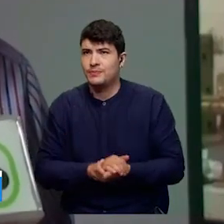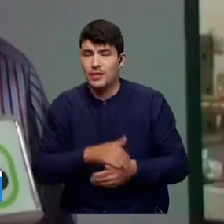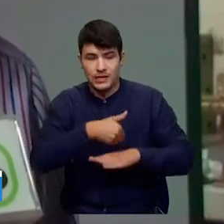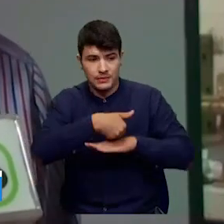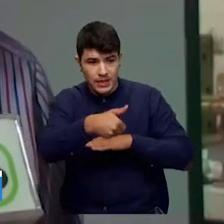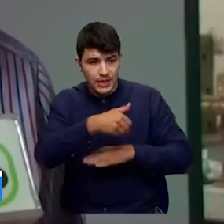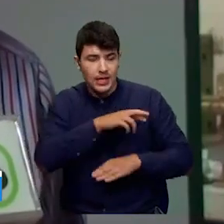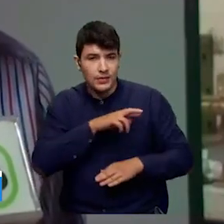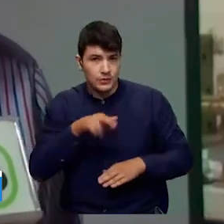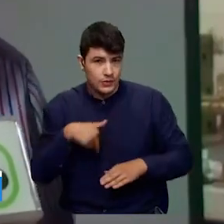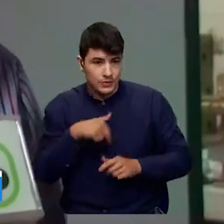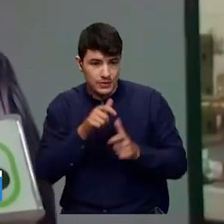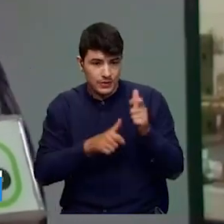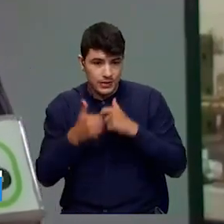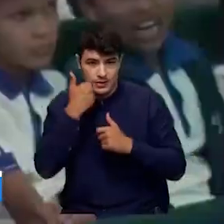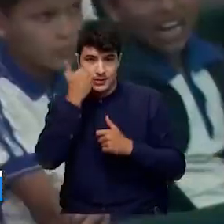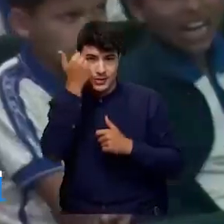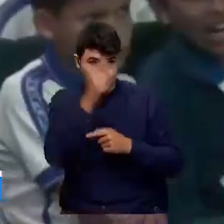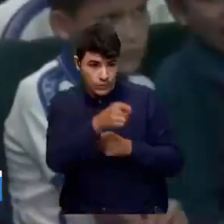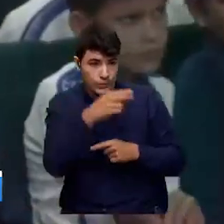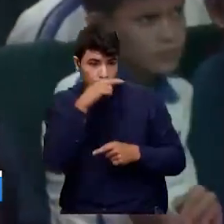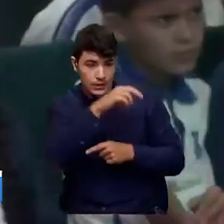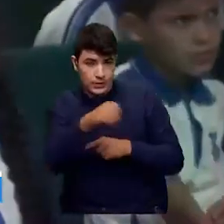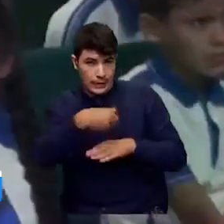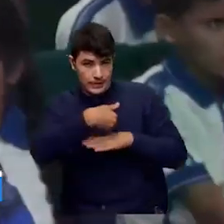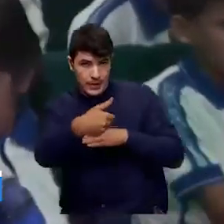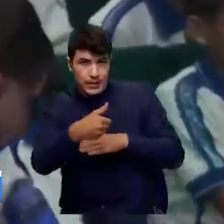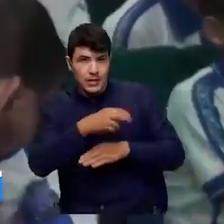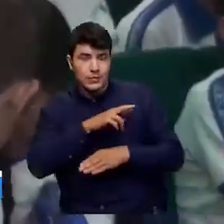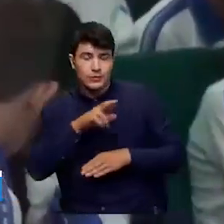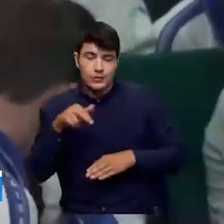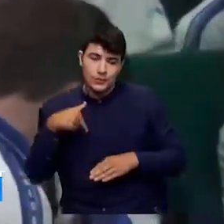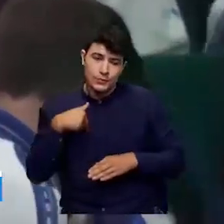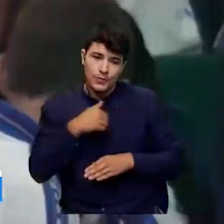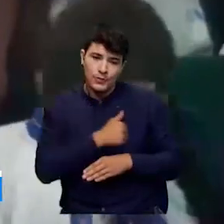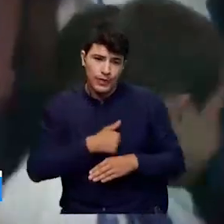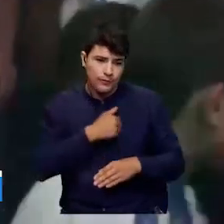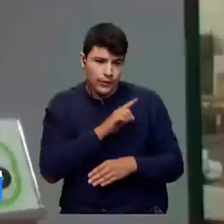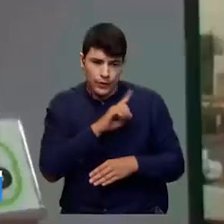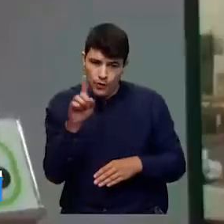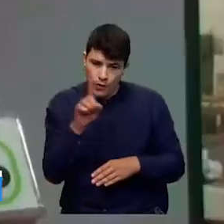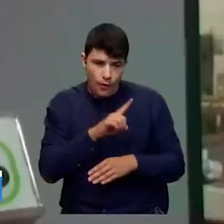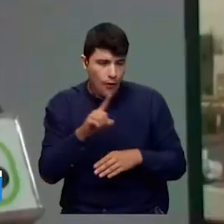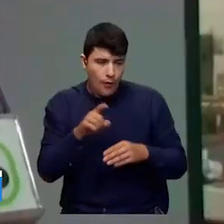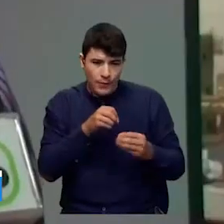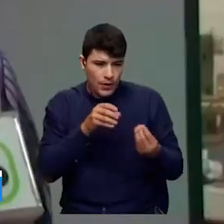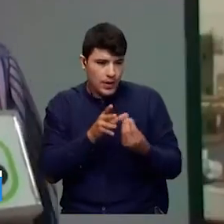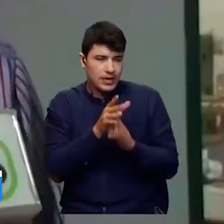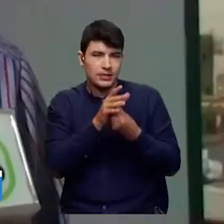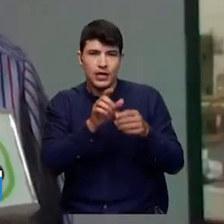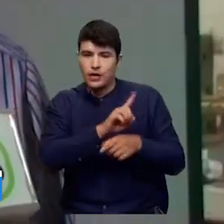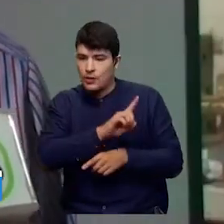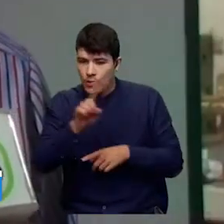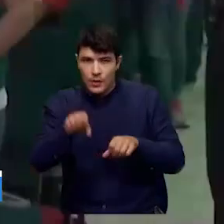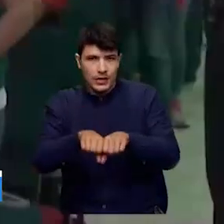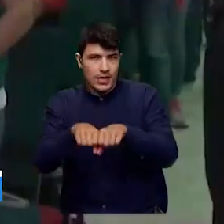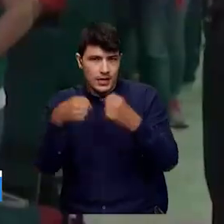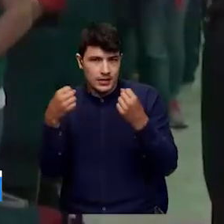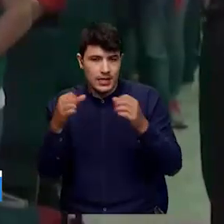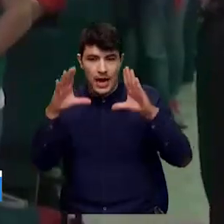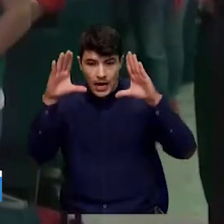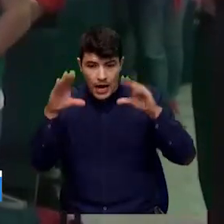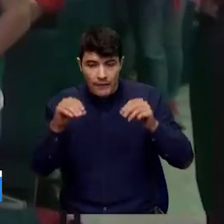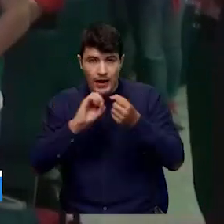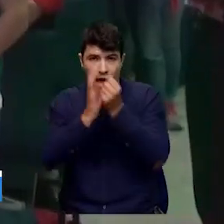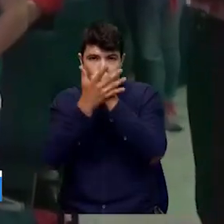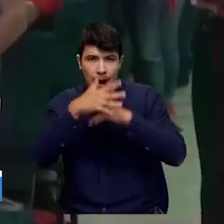los adultos que por favor no le maltratemos, no les acabemos con el medio ambiente.